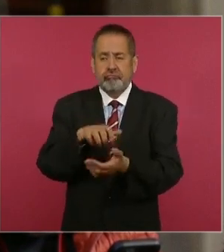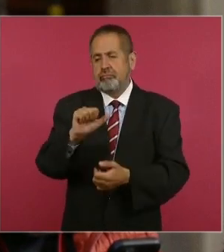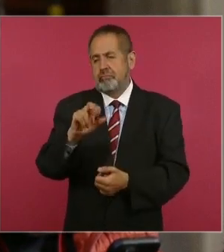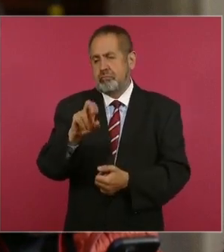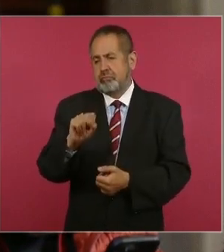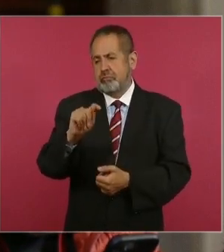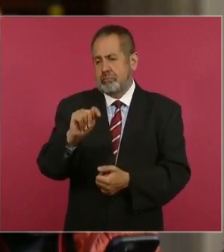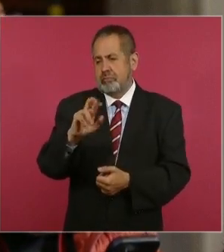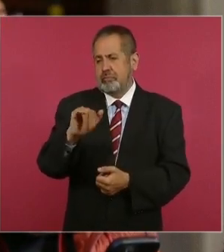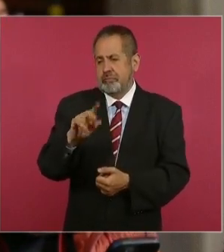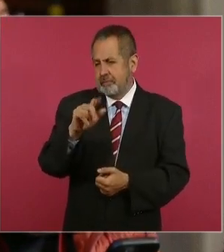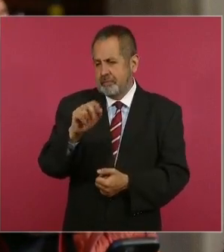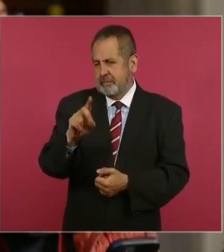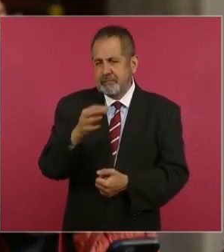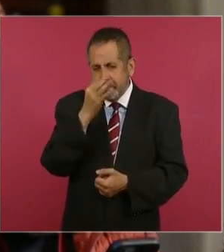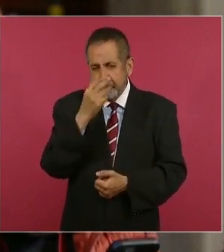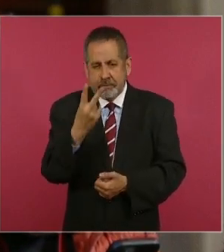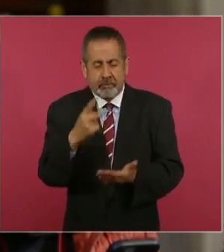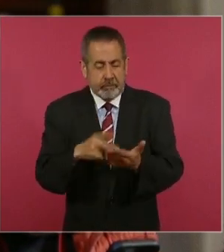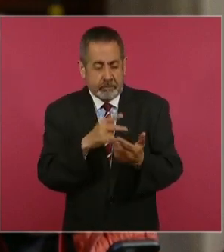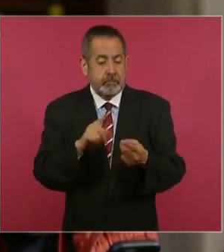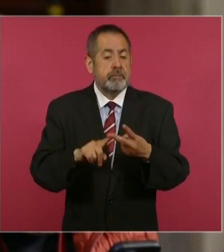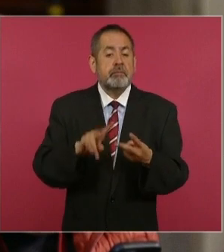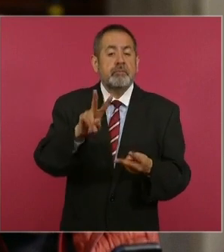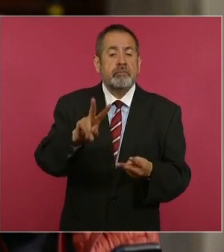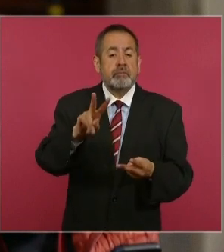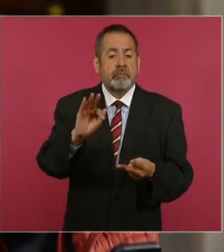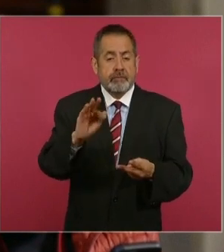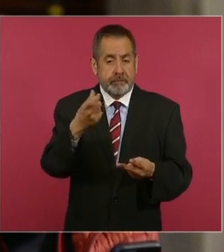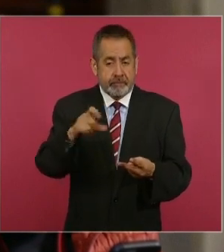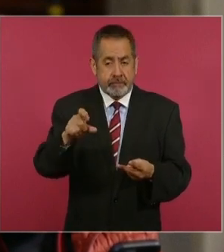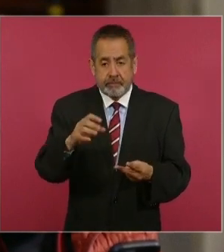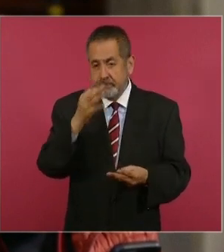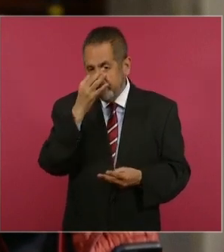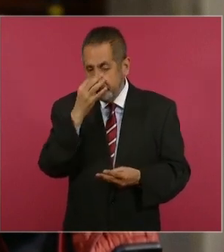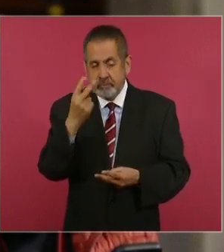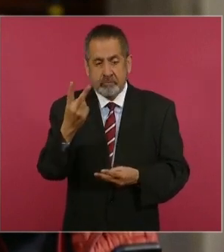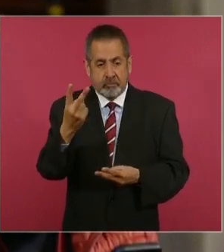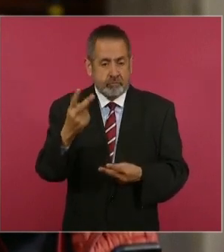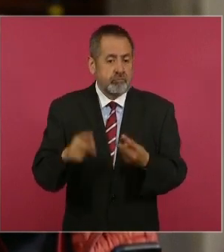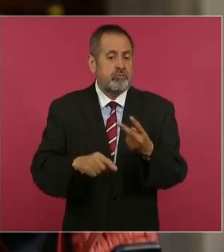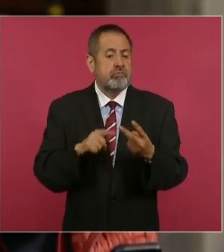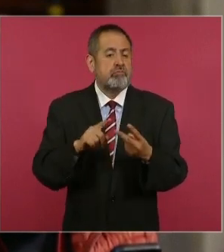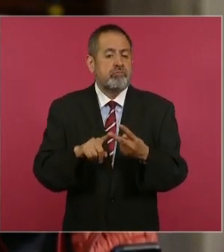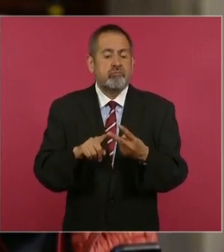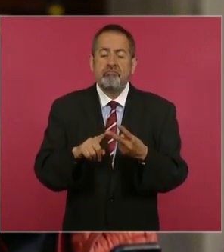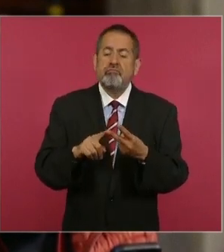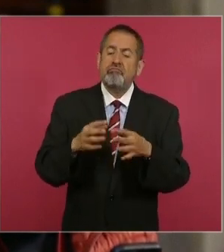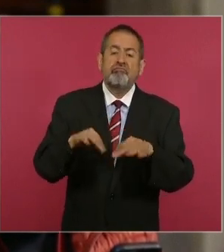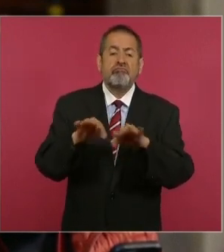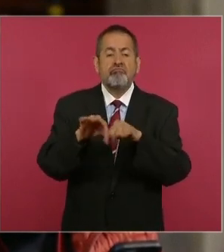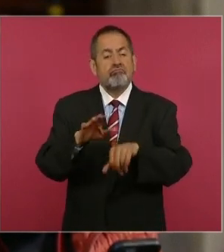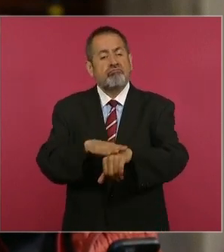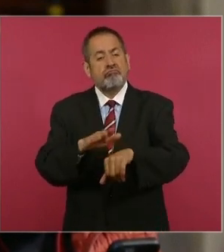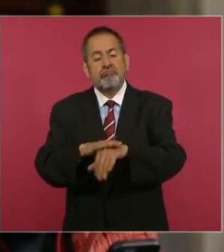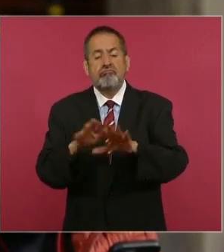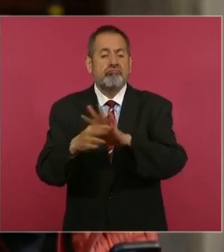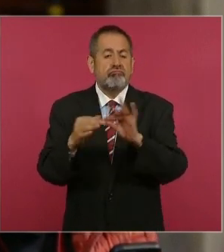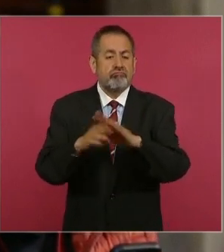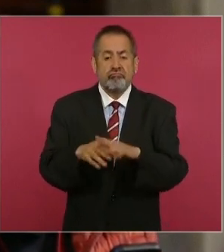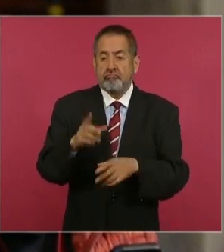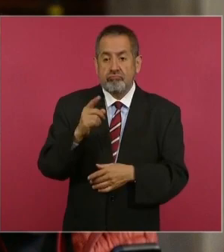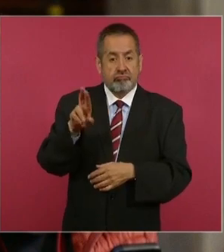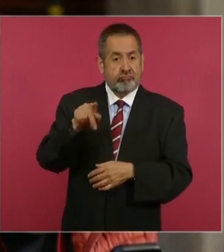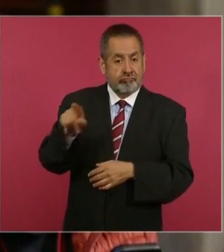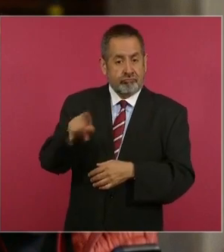de sus informes se hizo Vicente Fox también solamente dos cabe Resaltar presidente que el dror